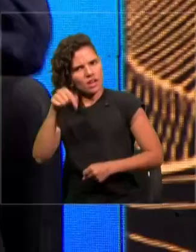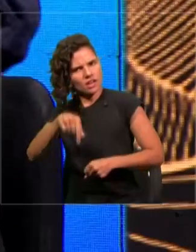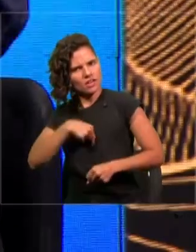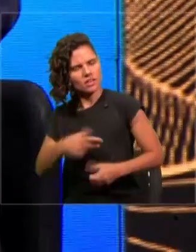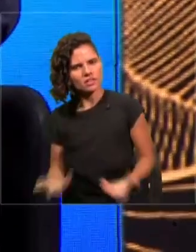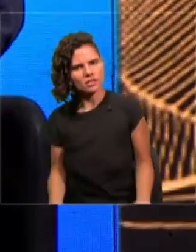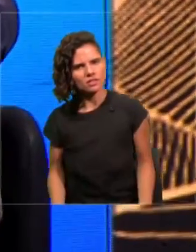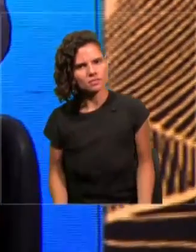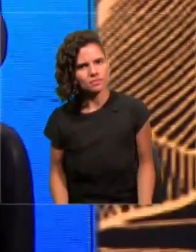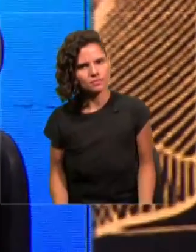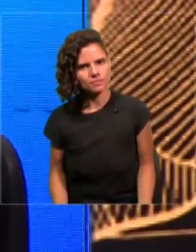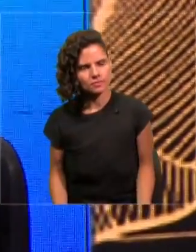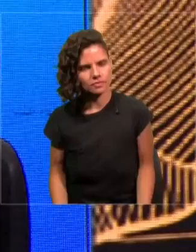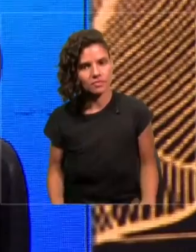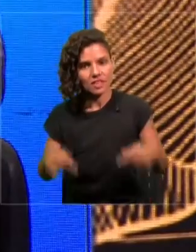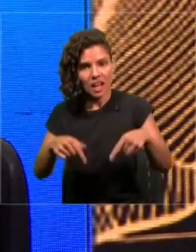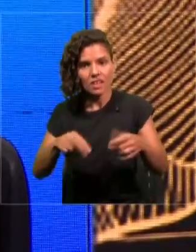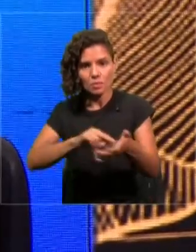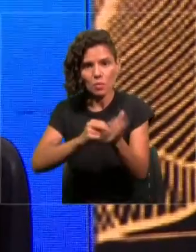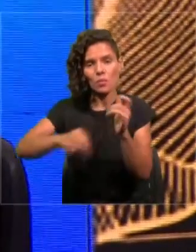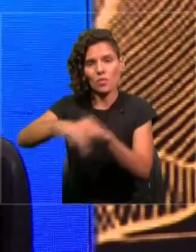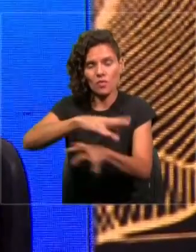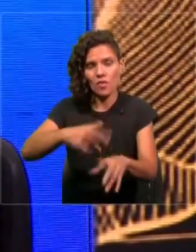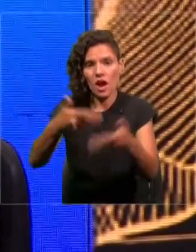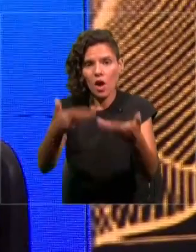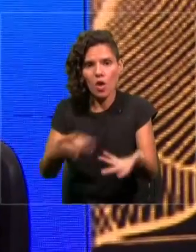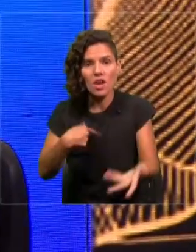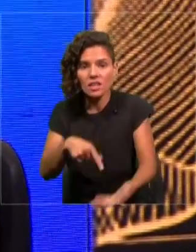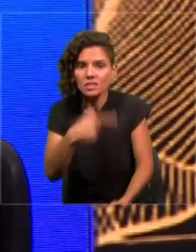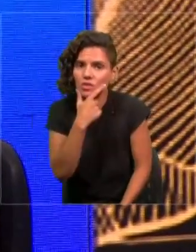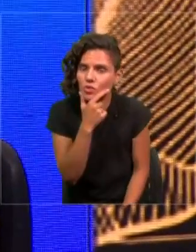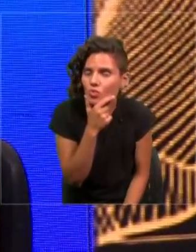Yo creo que ese es nuestro conflicto actual y nuestro dilema.